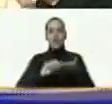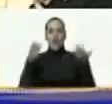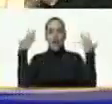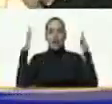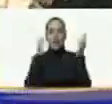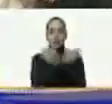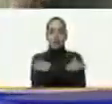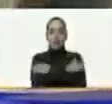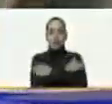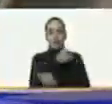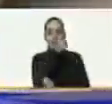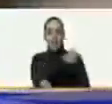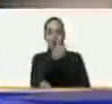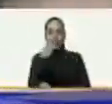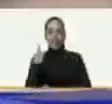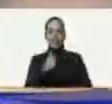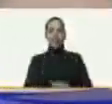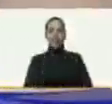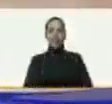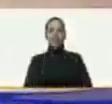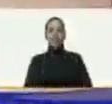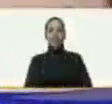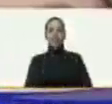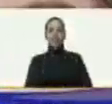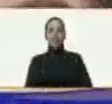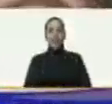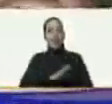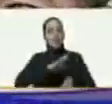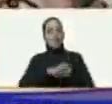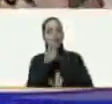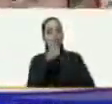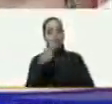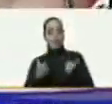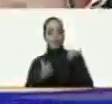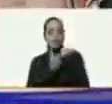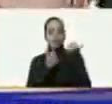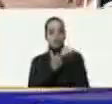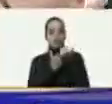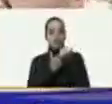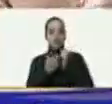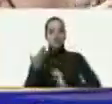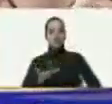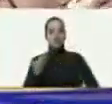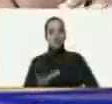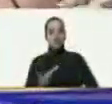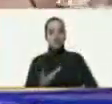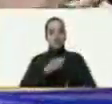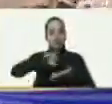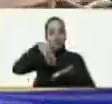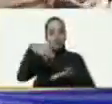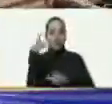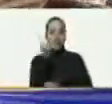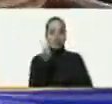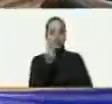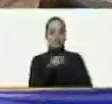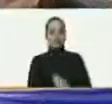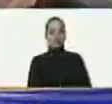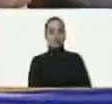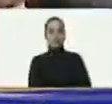ustedes, que son columna vertebral de la espiritualidad de la nación.